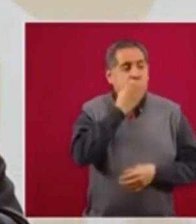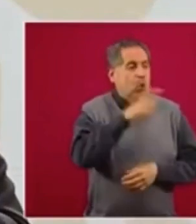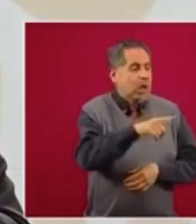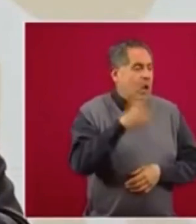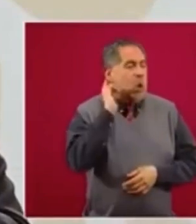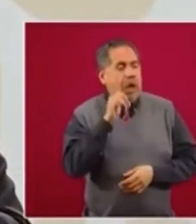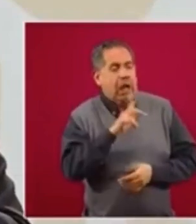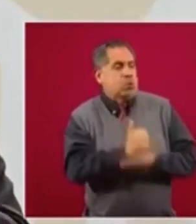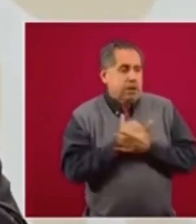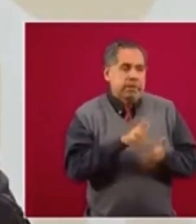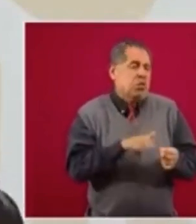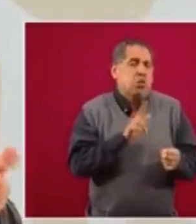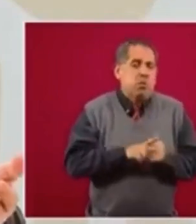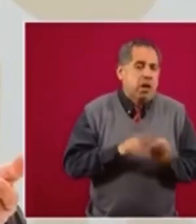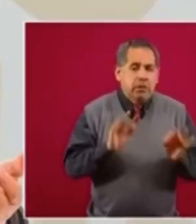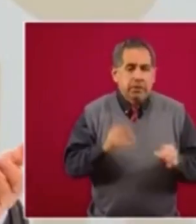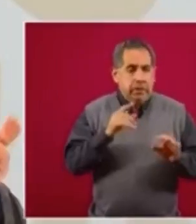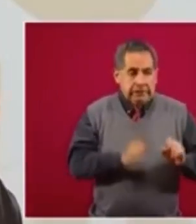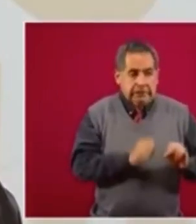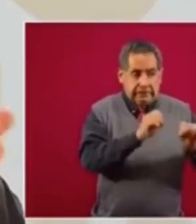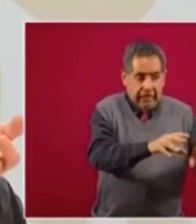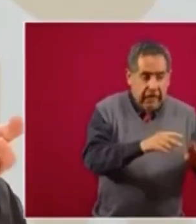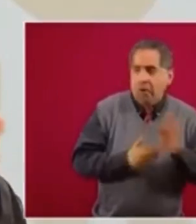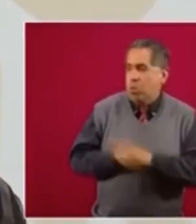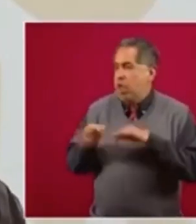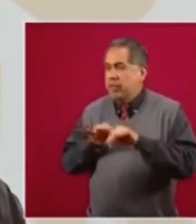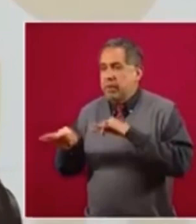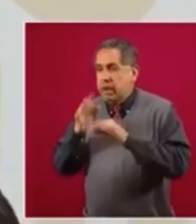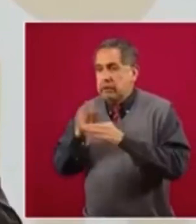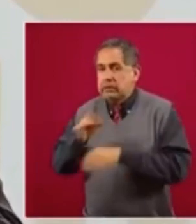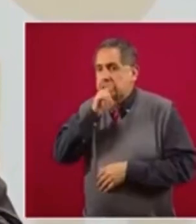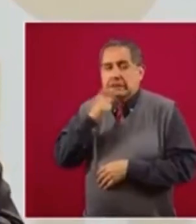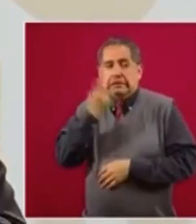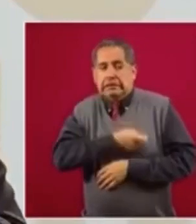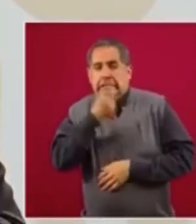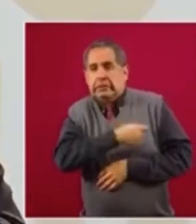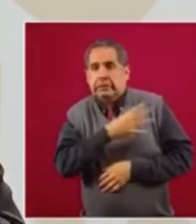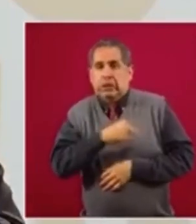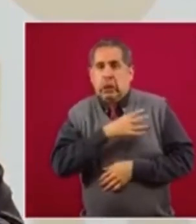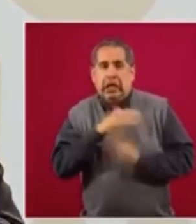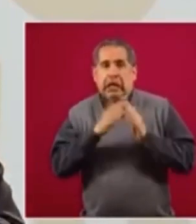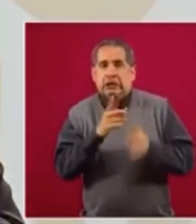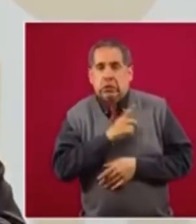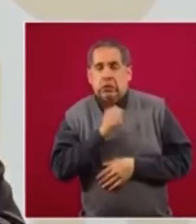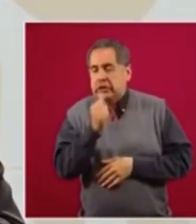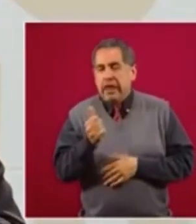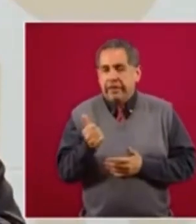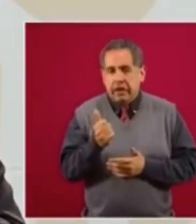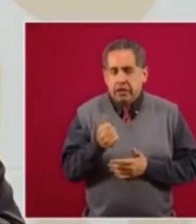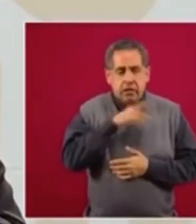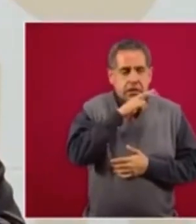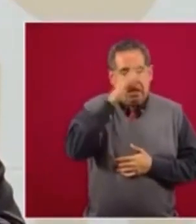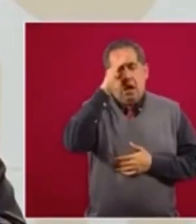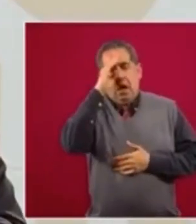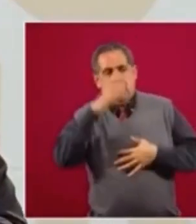también les ayude a poder ir a trabajar sin estar preocupados de que dejaron a sus hijos en su casa,